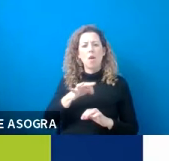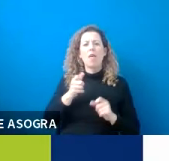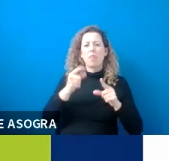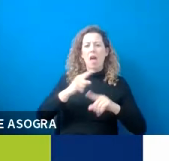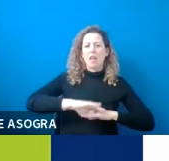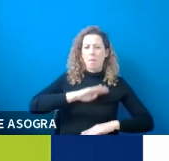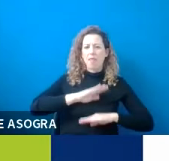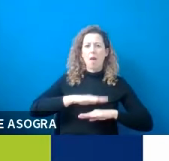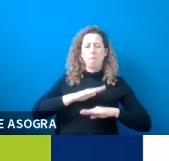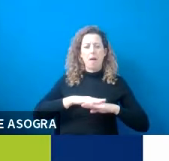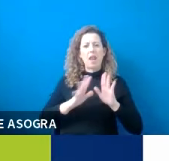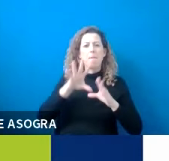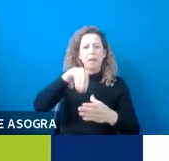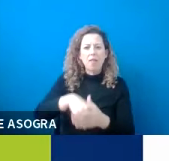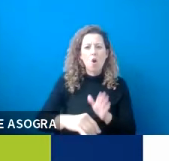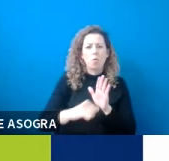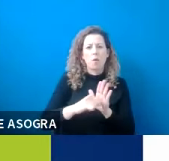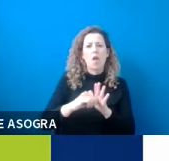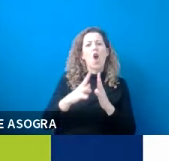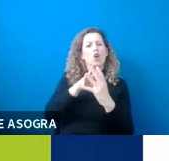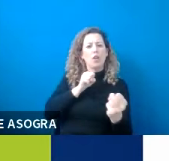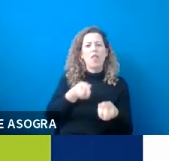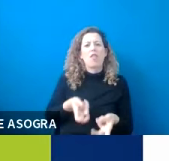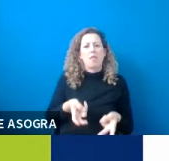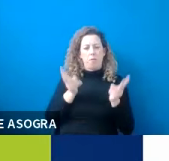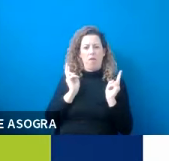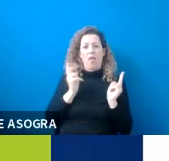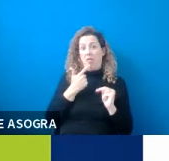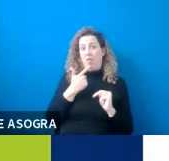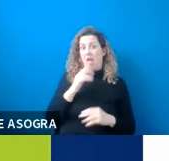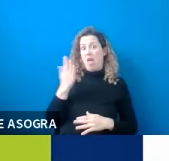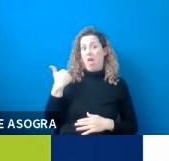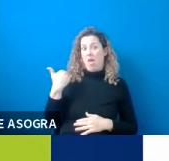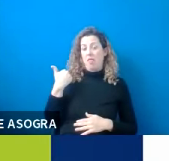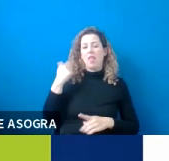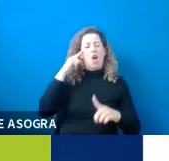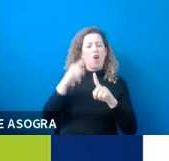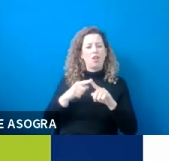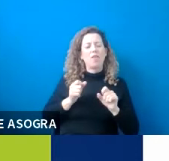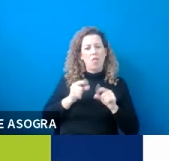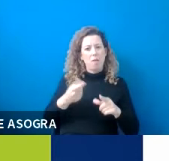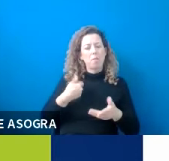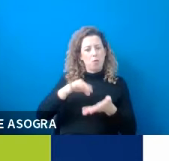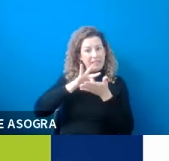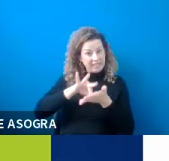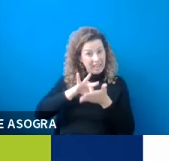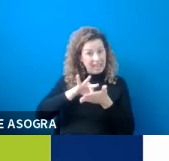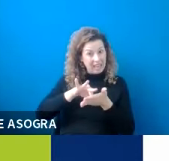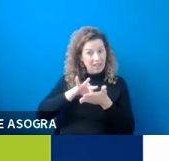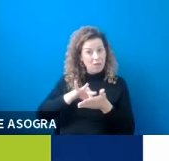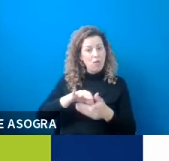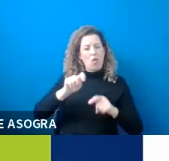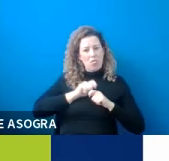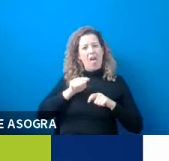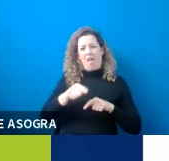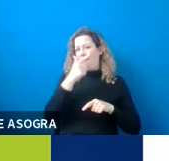implicación de proximidad, cordialidad y disponibilidad como decía, para que funcione. El propio servicio ya nos lleva a ello, ¿no?